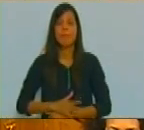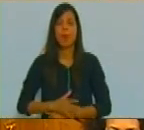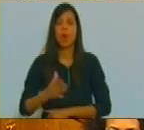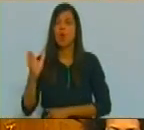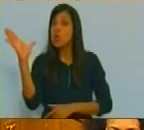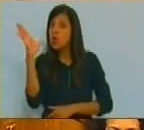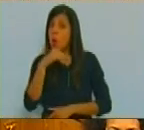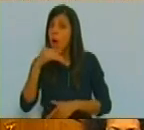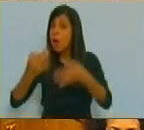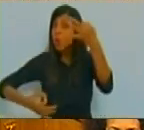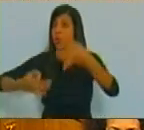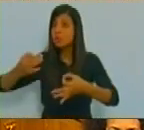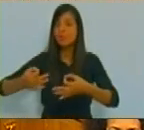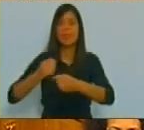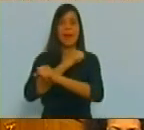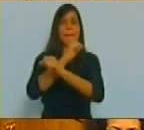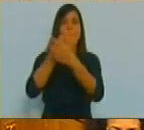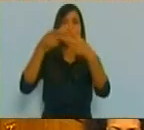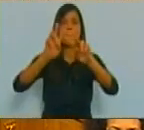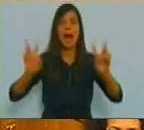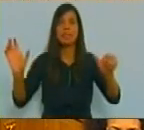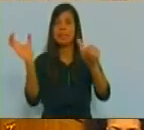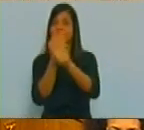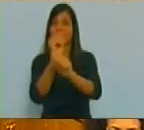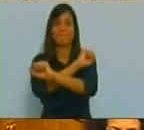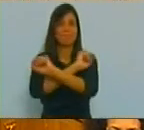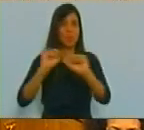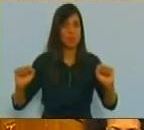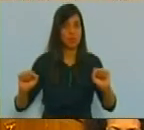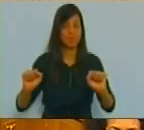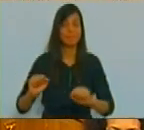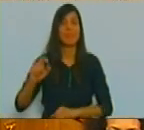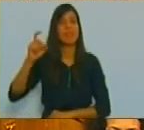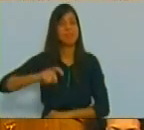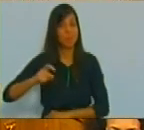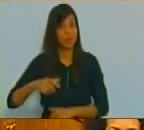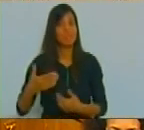justicia puede haber paz si hay impunidad